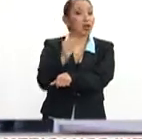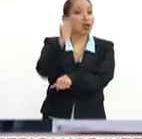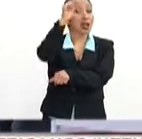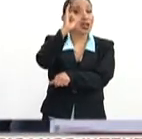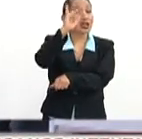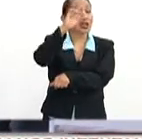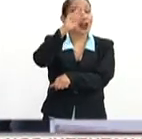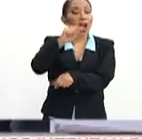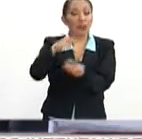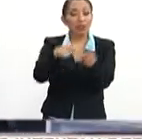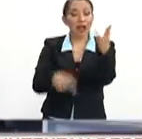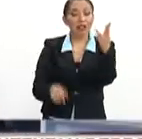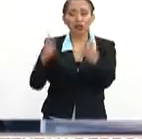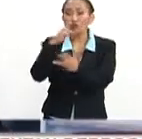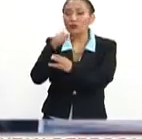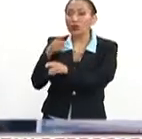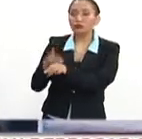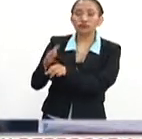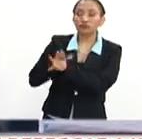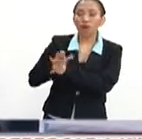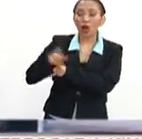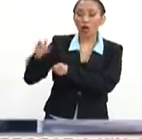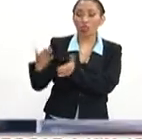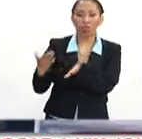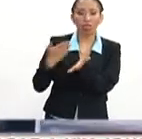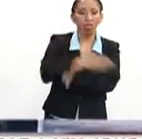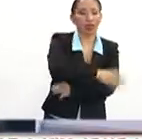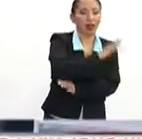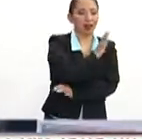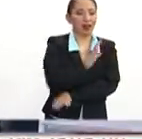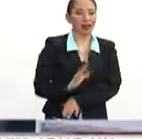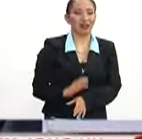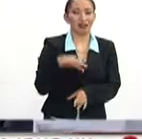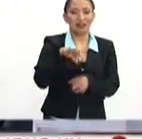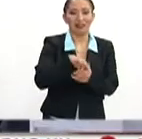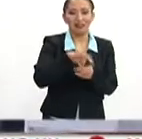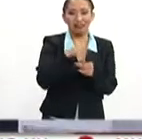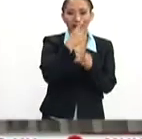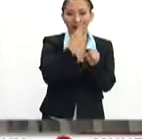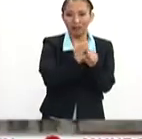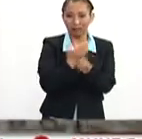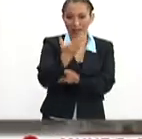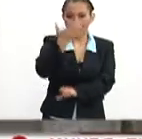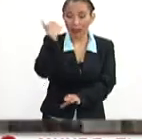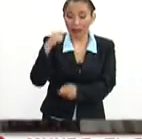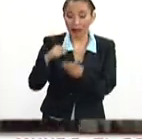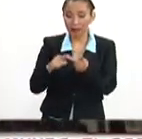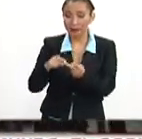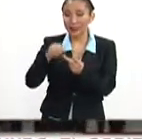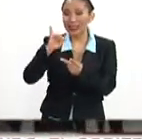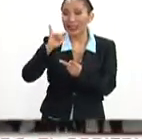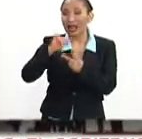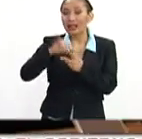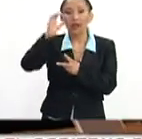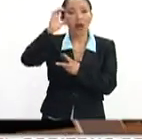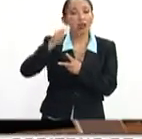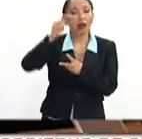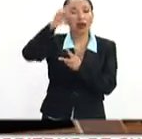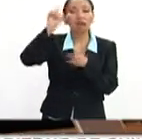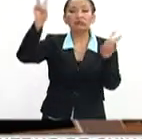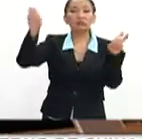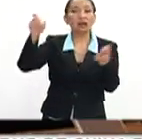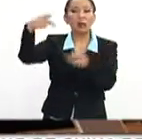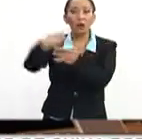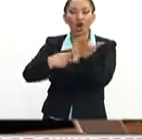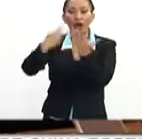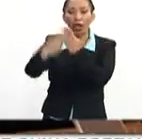Norte. La sanción para Rusia es por supuesta interferencia durante la campaña electoral del año pasado, mientras que las de Irán y Corea del Norte se deben